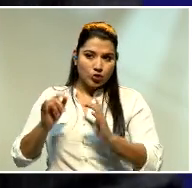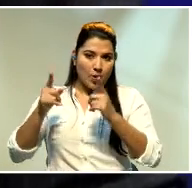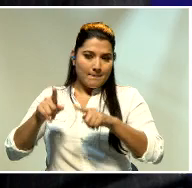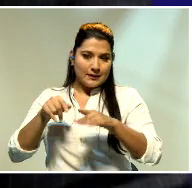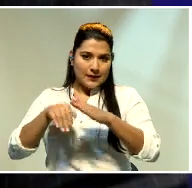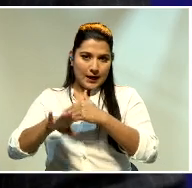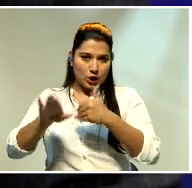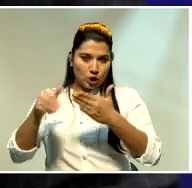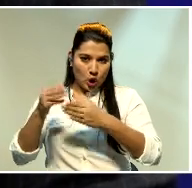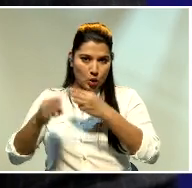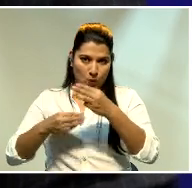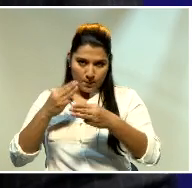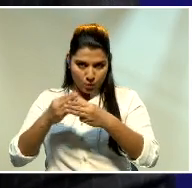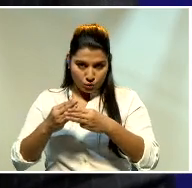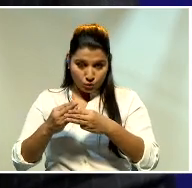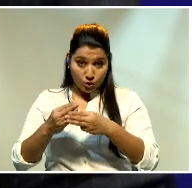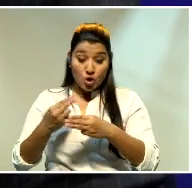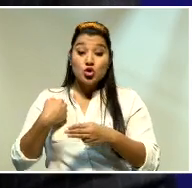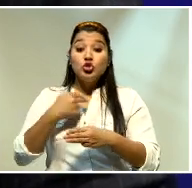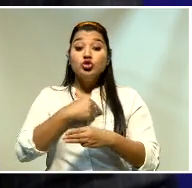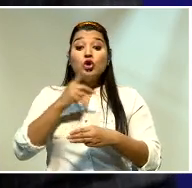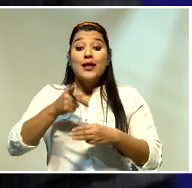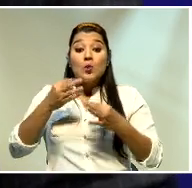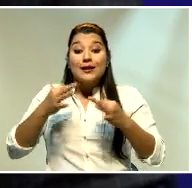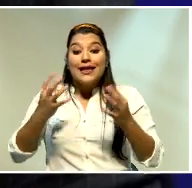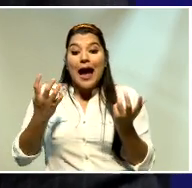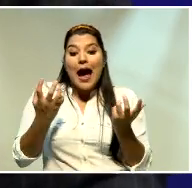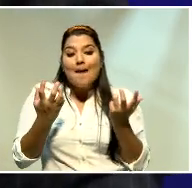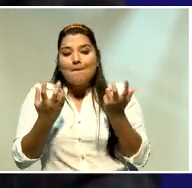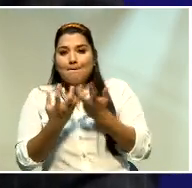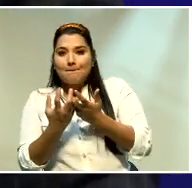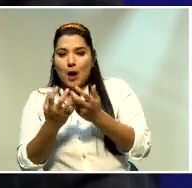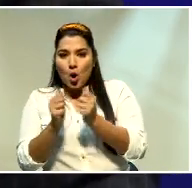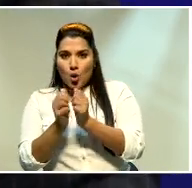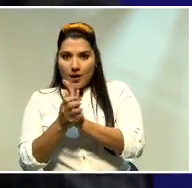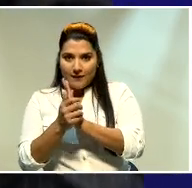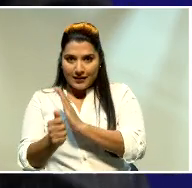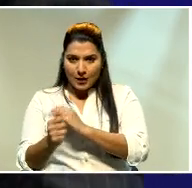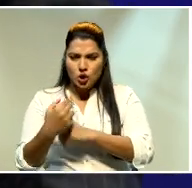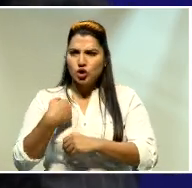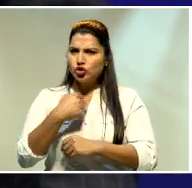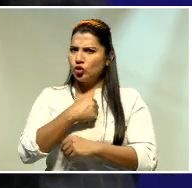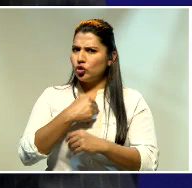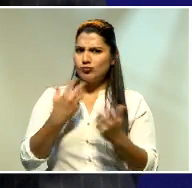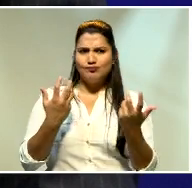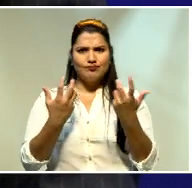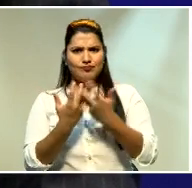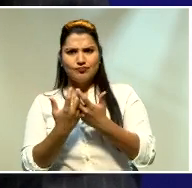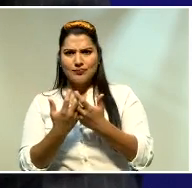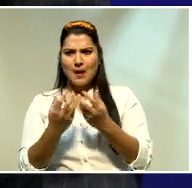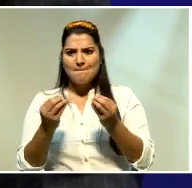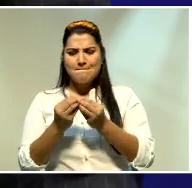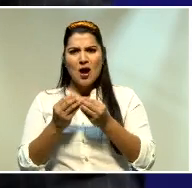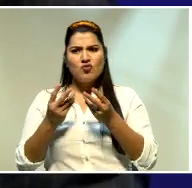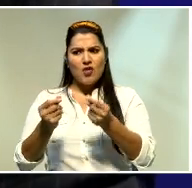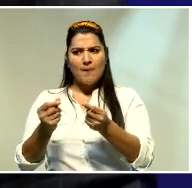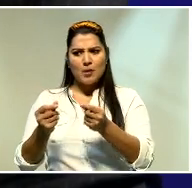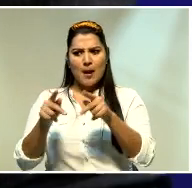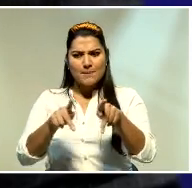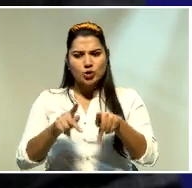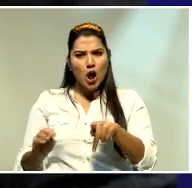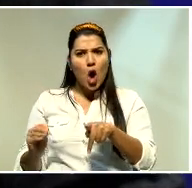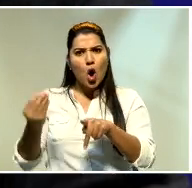sentido. Tenemos que adaptarnos a eso con agilidad. Necesitamos adaptar más rápidamente a la gente joven al mercado laboral y por